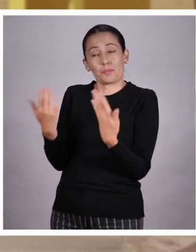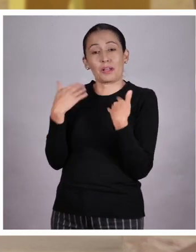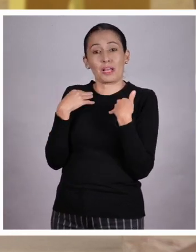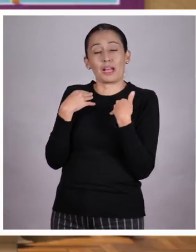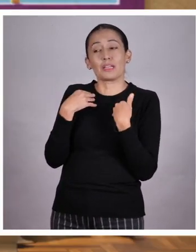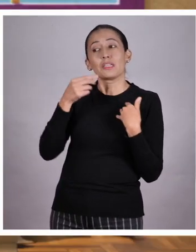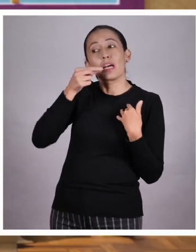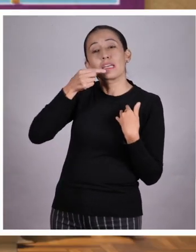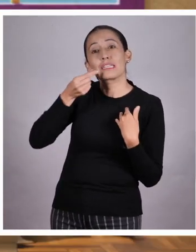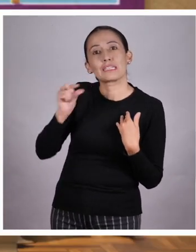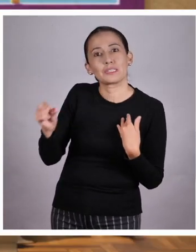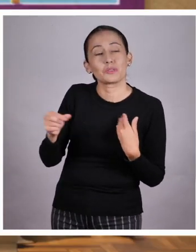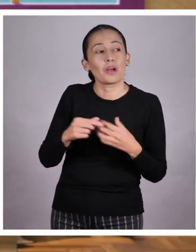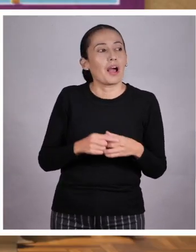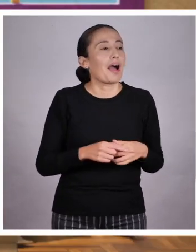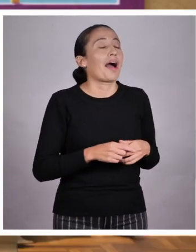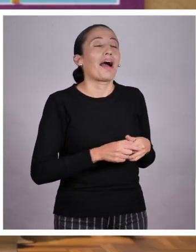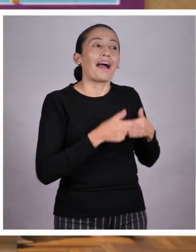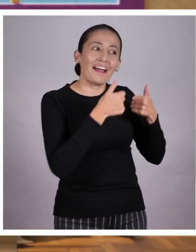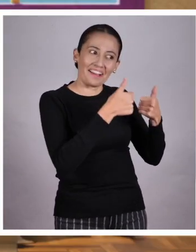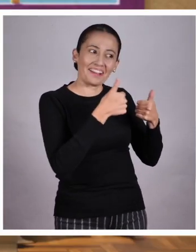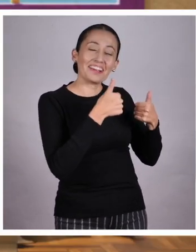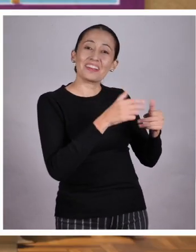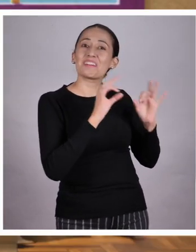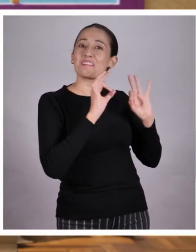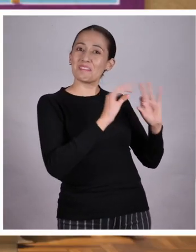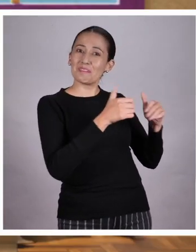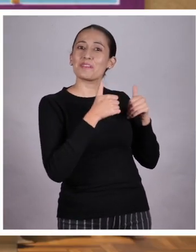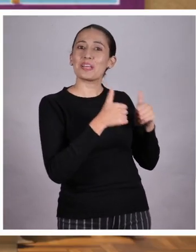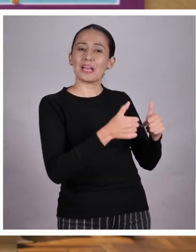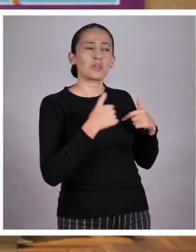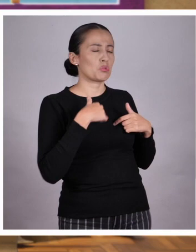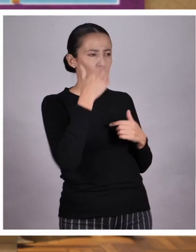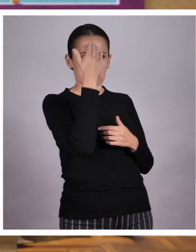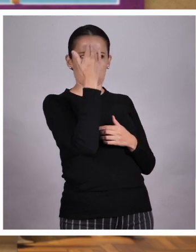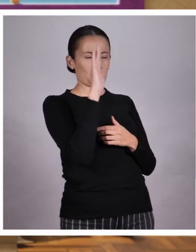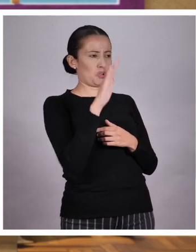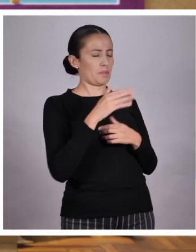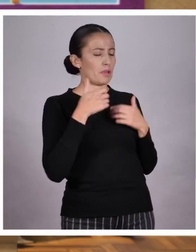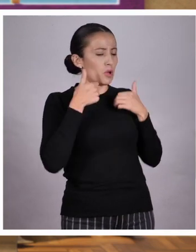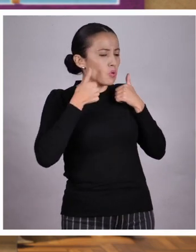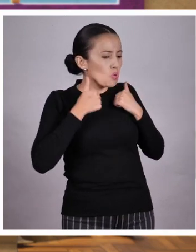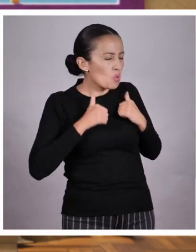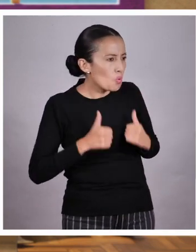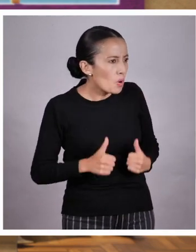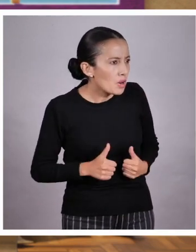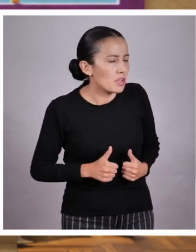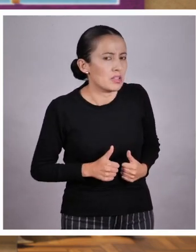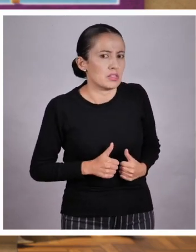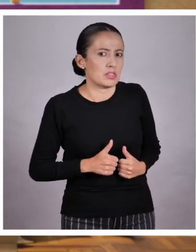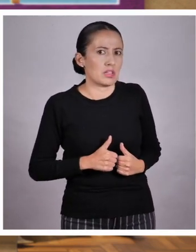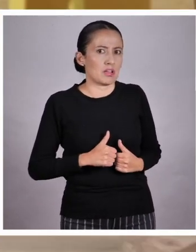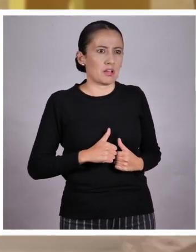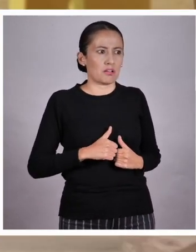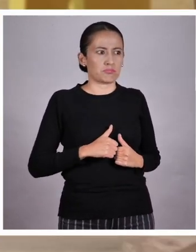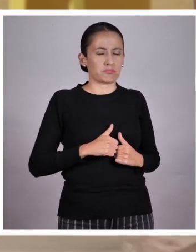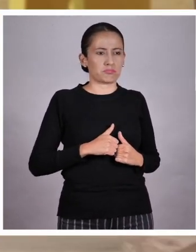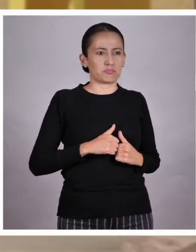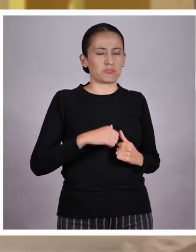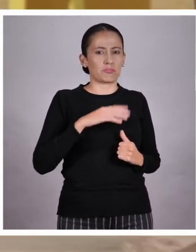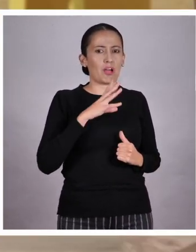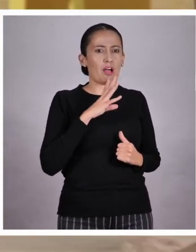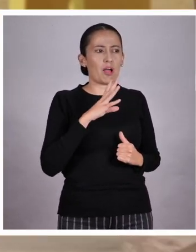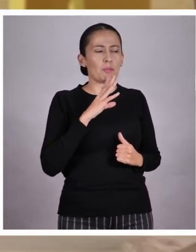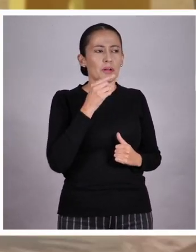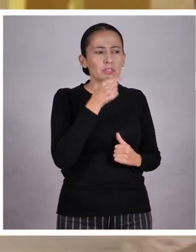están enseñando quichua. ¡Ay, qué chévere! Yo no sabía que tu abuelita, doña Agustina, hablaba quichua. Sí, ella